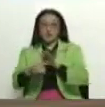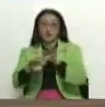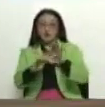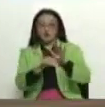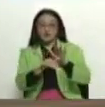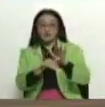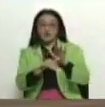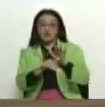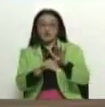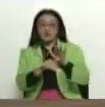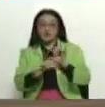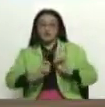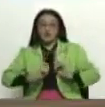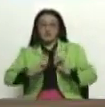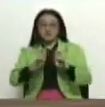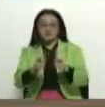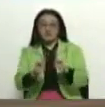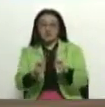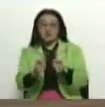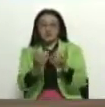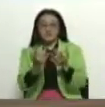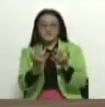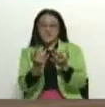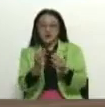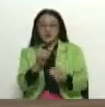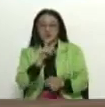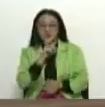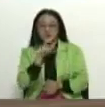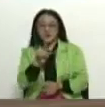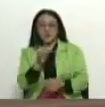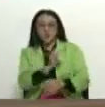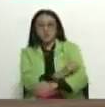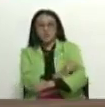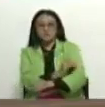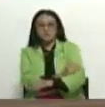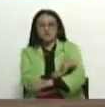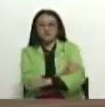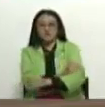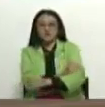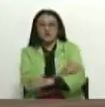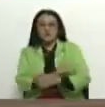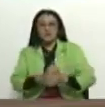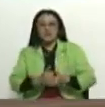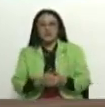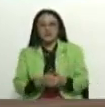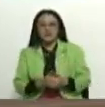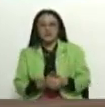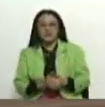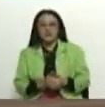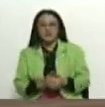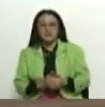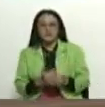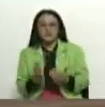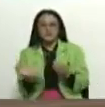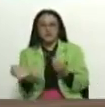robarla y entregarla en manos de esta oposición de extrema derecha que se